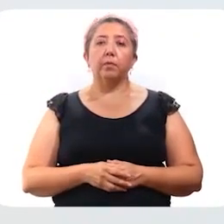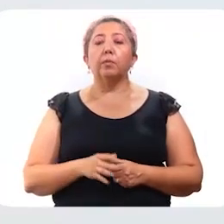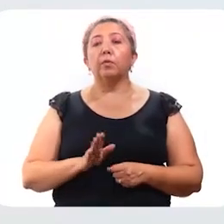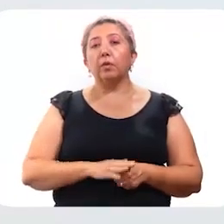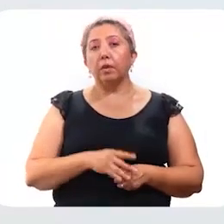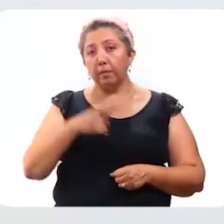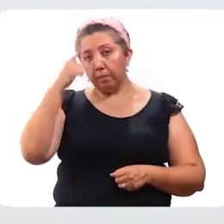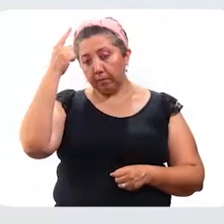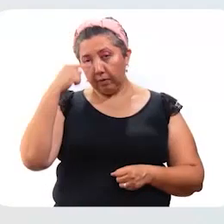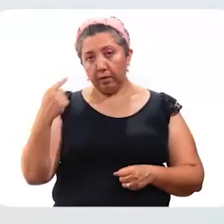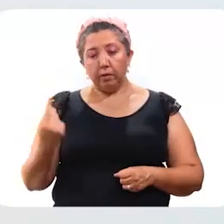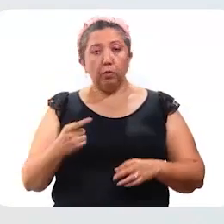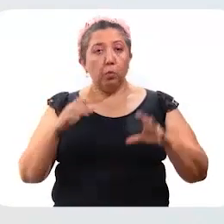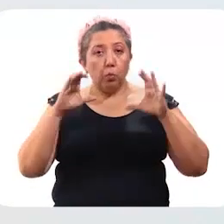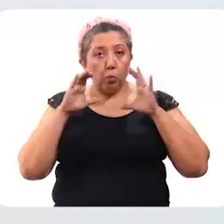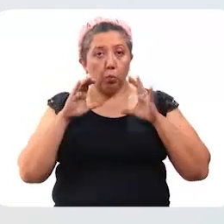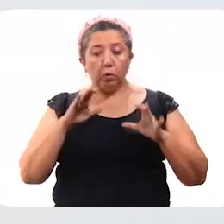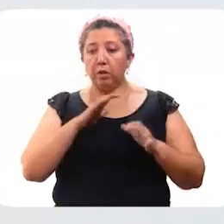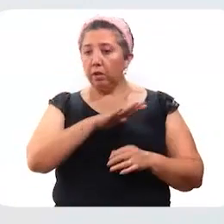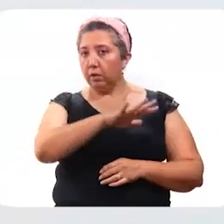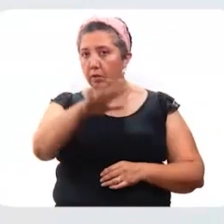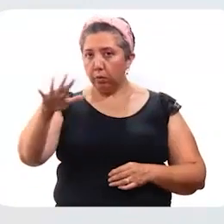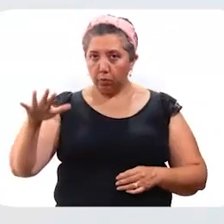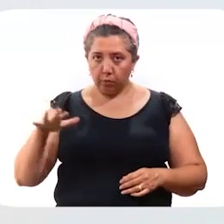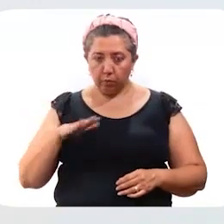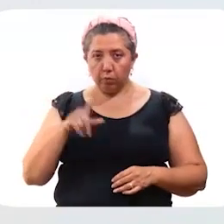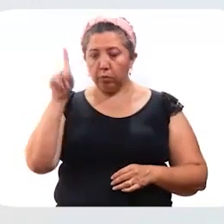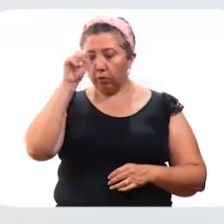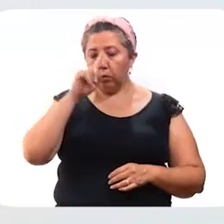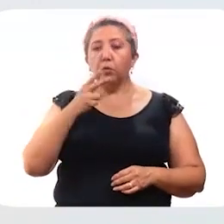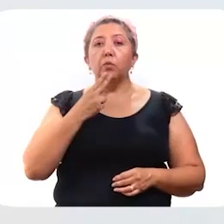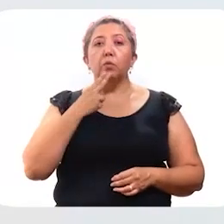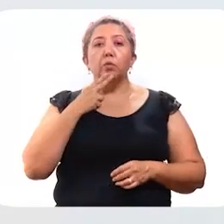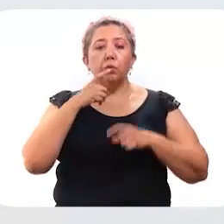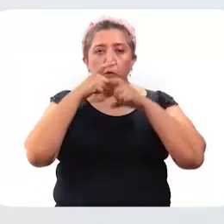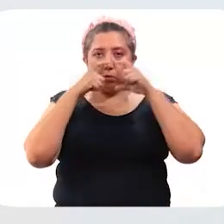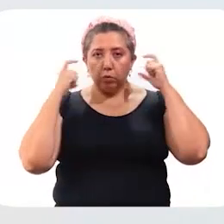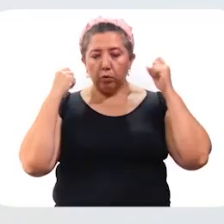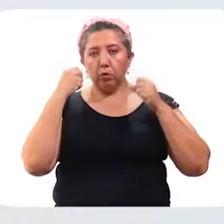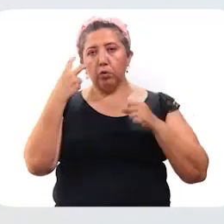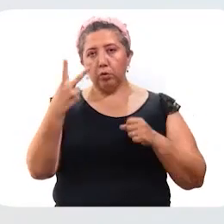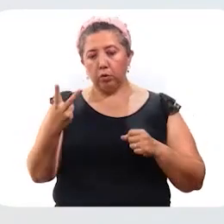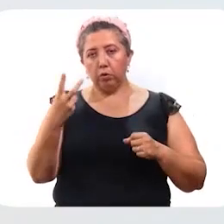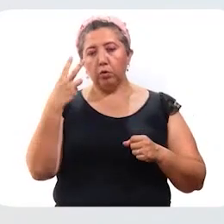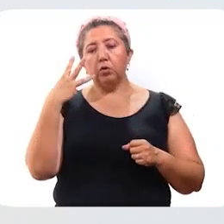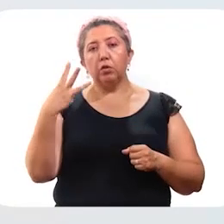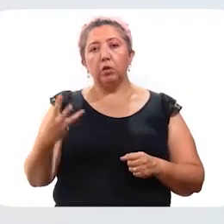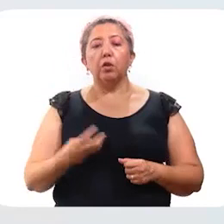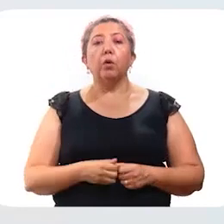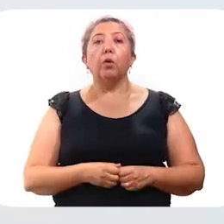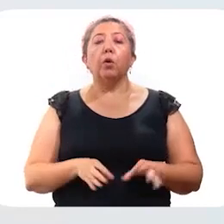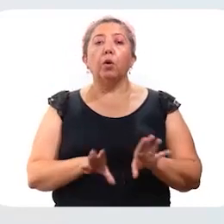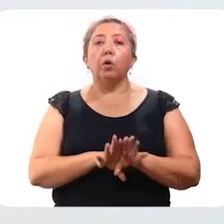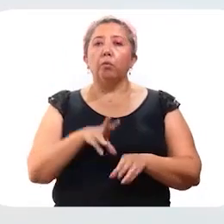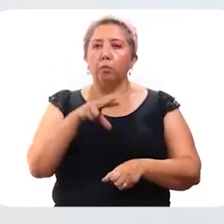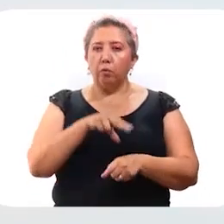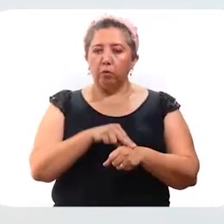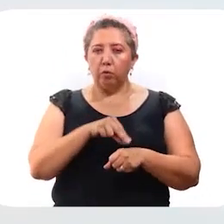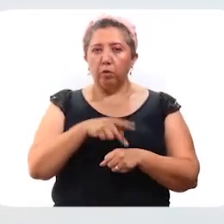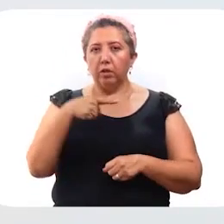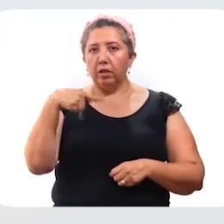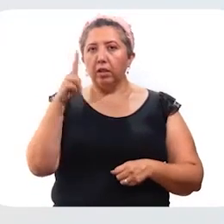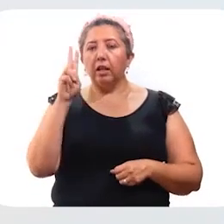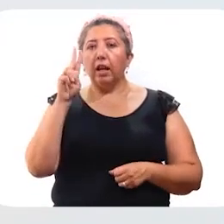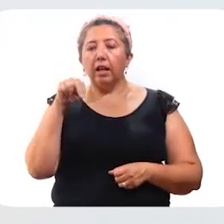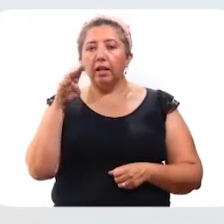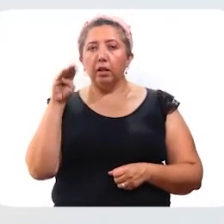Omicron. Por lo que, para protegernos entre todos, se sugiere el uso de cubrebocas de 2 capas, tricapa o de uso grado